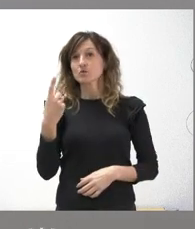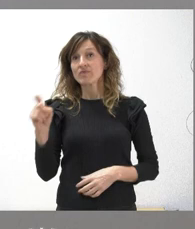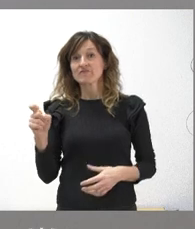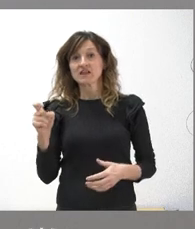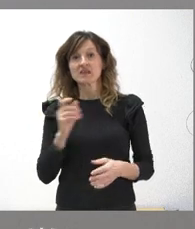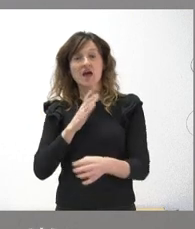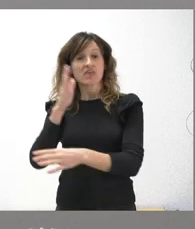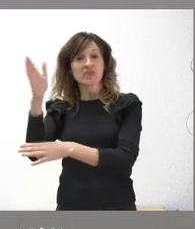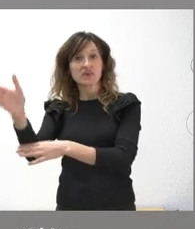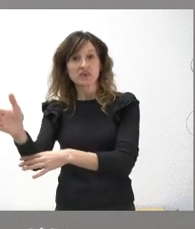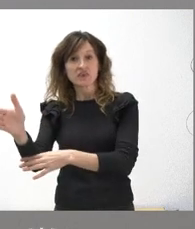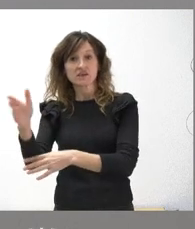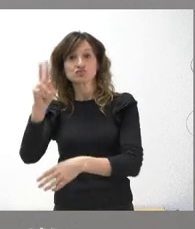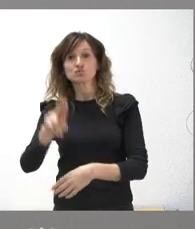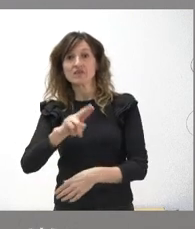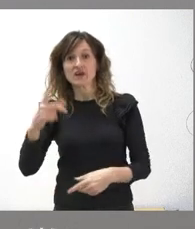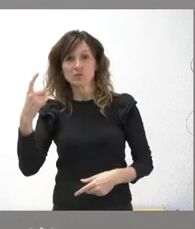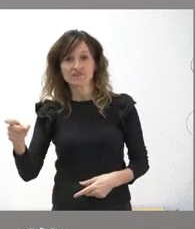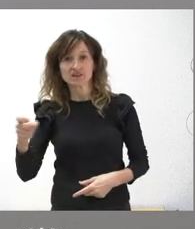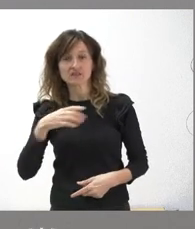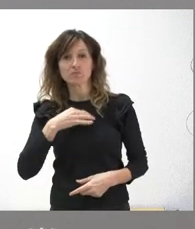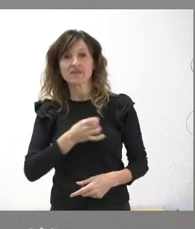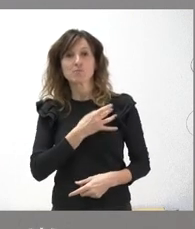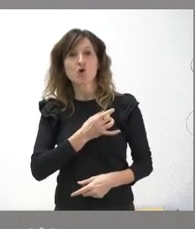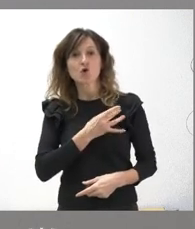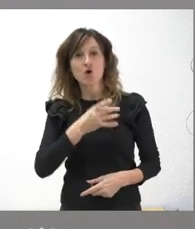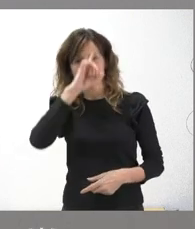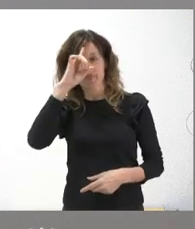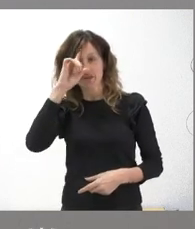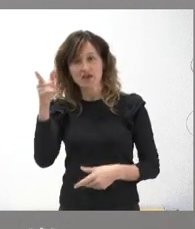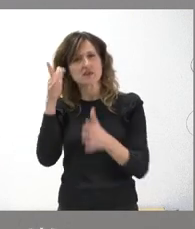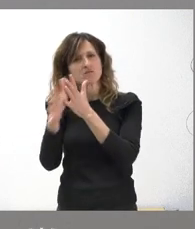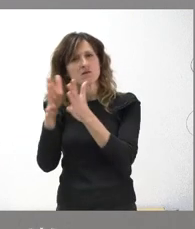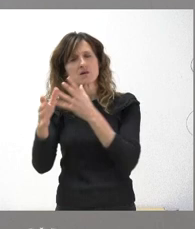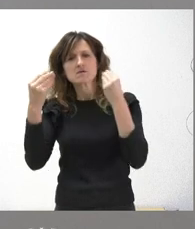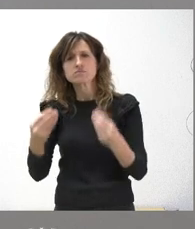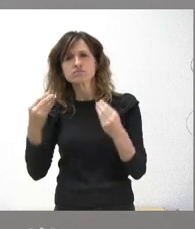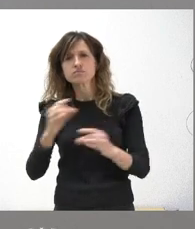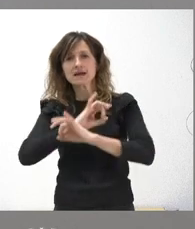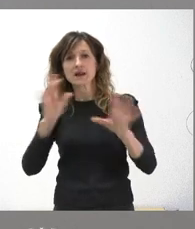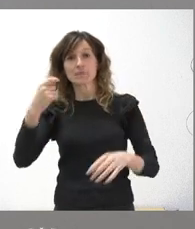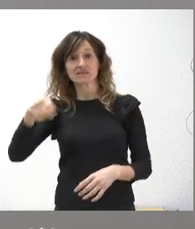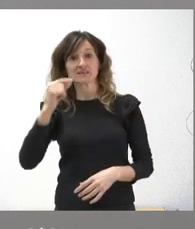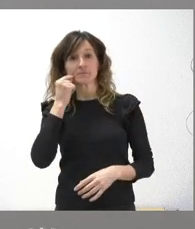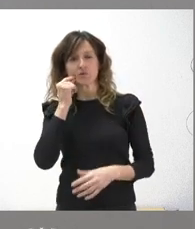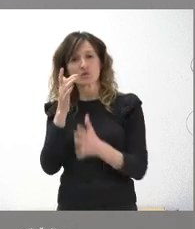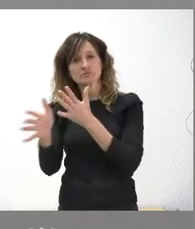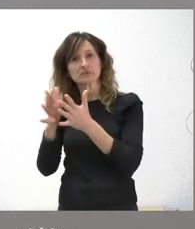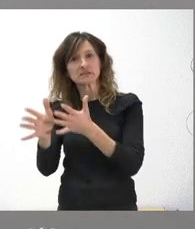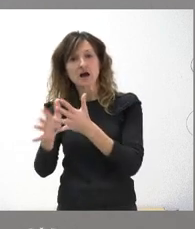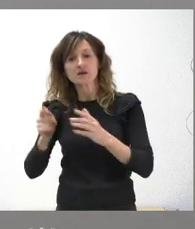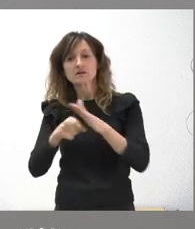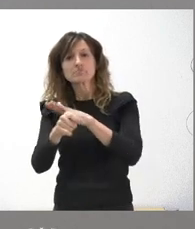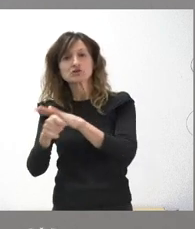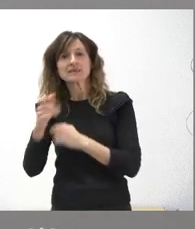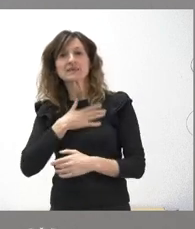en Suiza le puede recibir en la moncloa y ahí le explicamos claramente y le explica al presidente de la junta Cuáles son las inversiones que